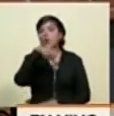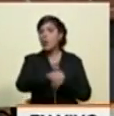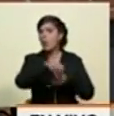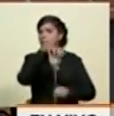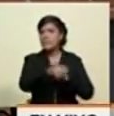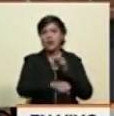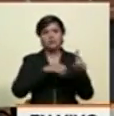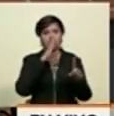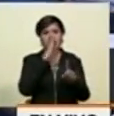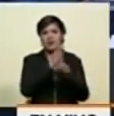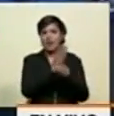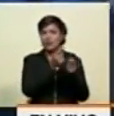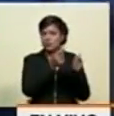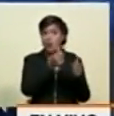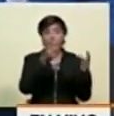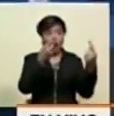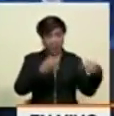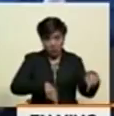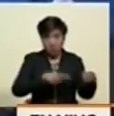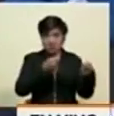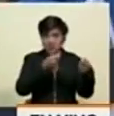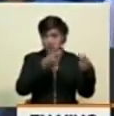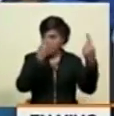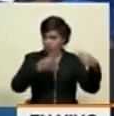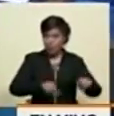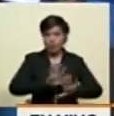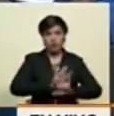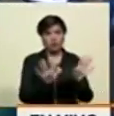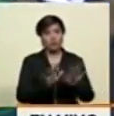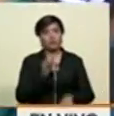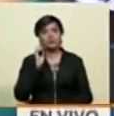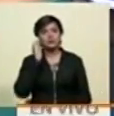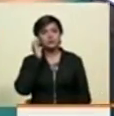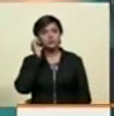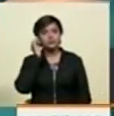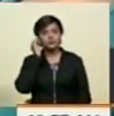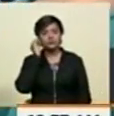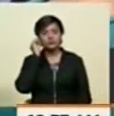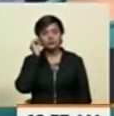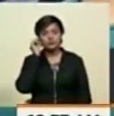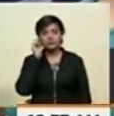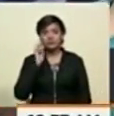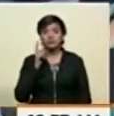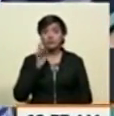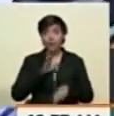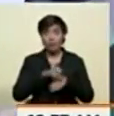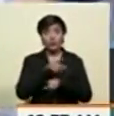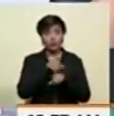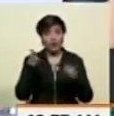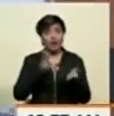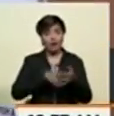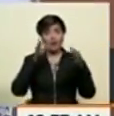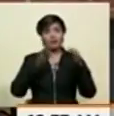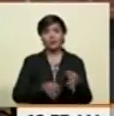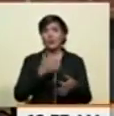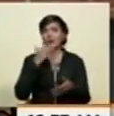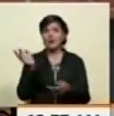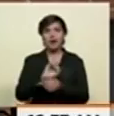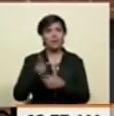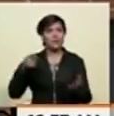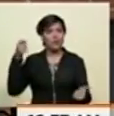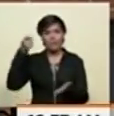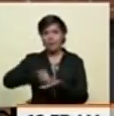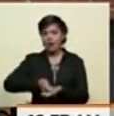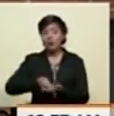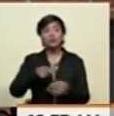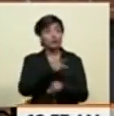manera directa al precio que se acuerde la producción, para que tengan ustedes garantía del pronto pago y